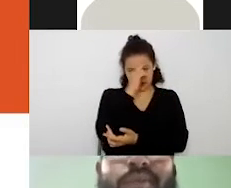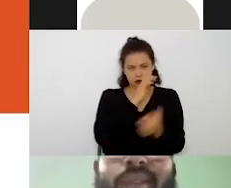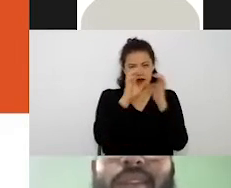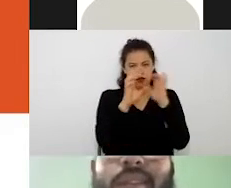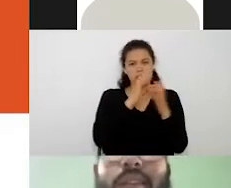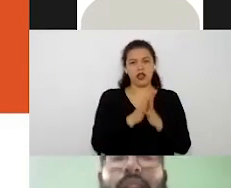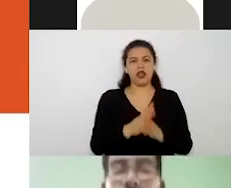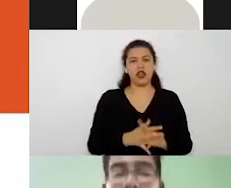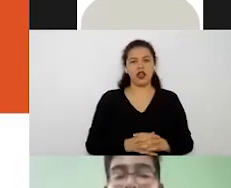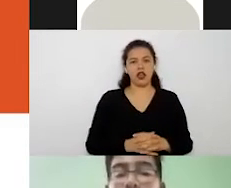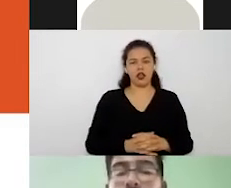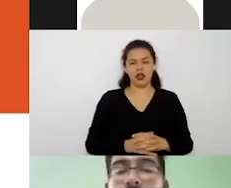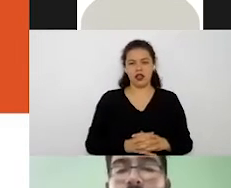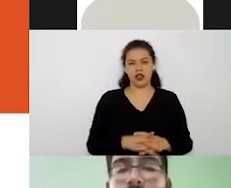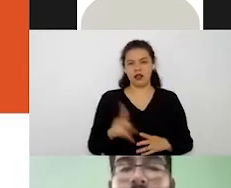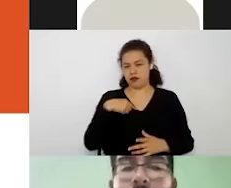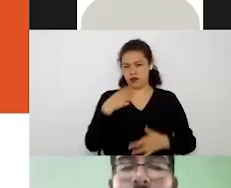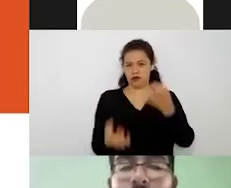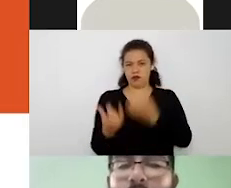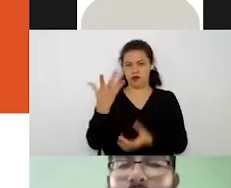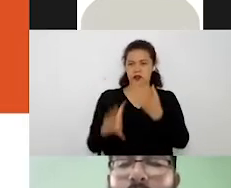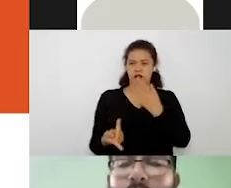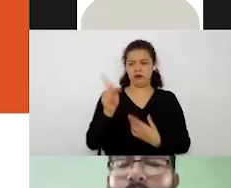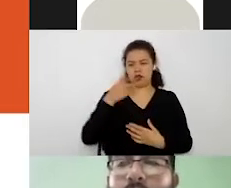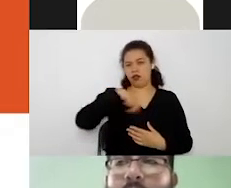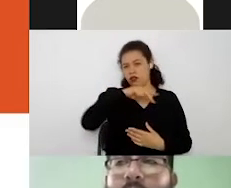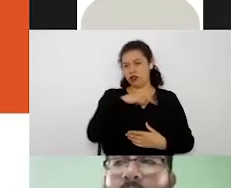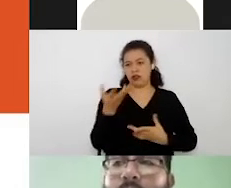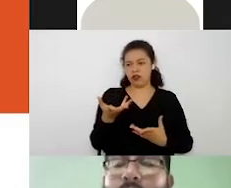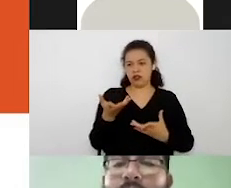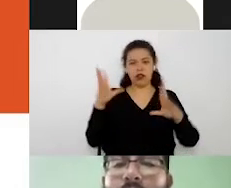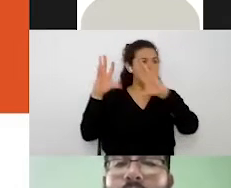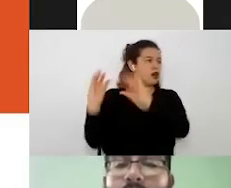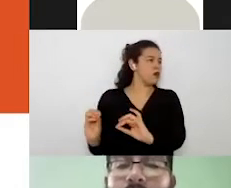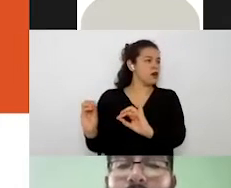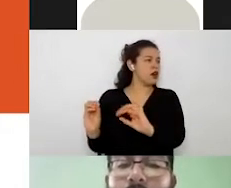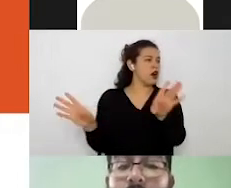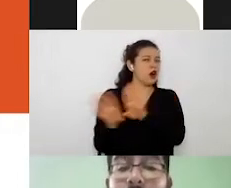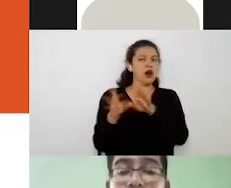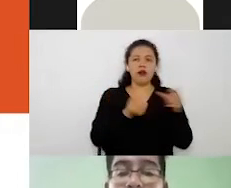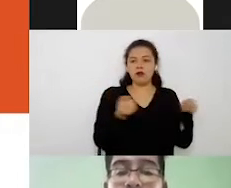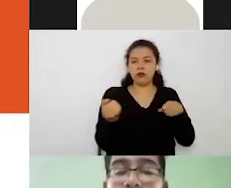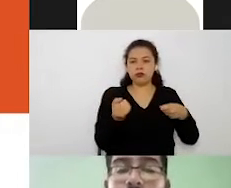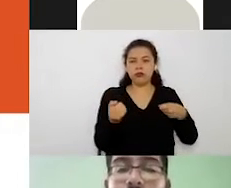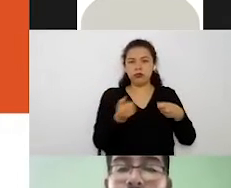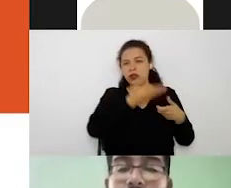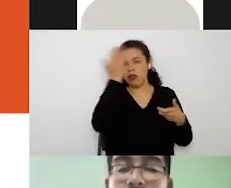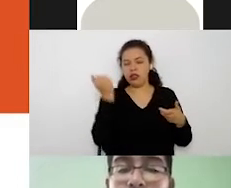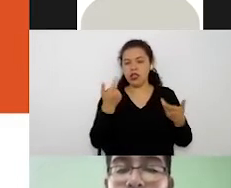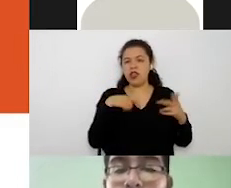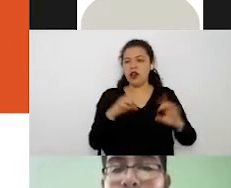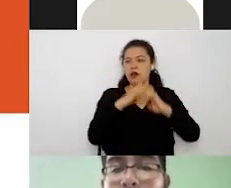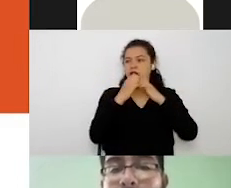pero tenemos un conato de incendio y no sabemos cómo accionar un extintor o no sabemos qué hacer en caso de una